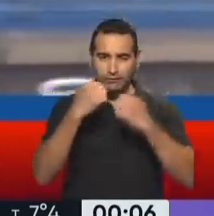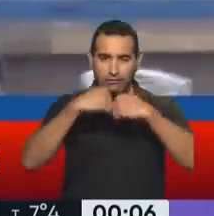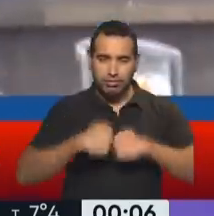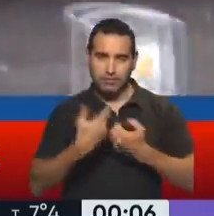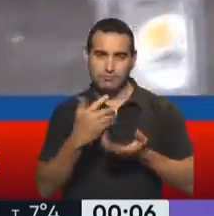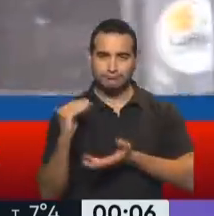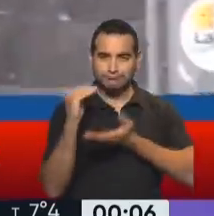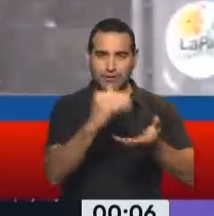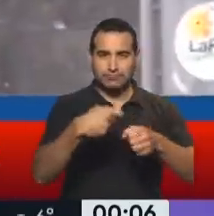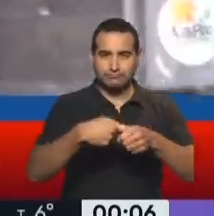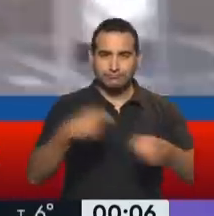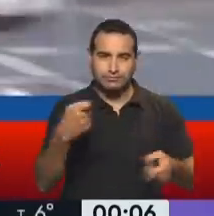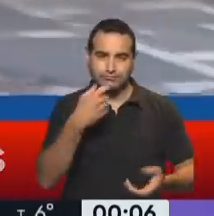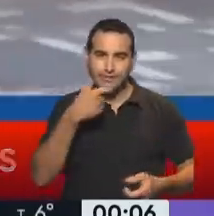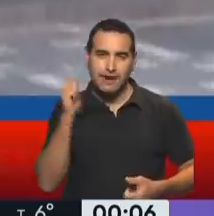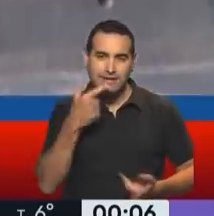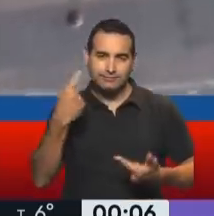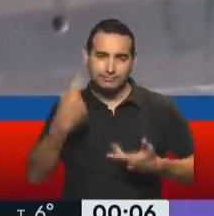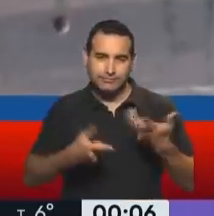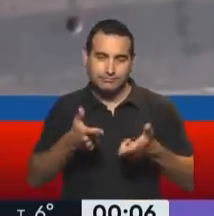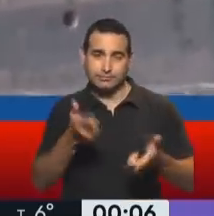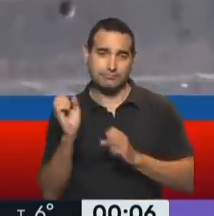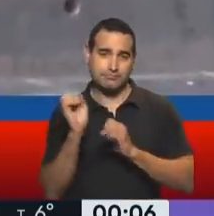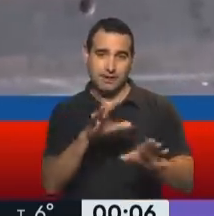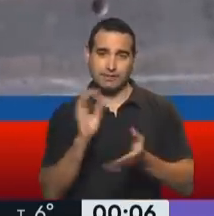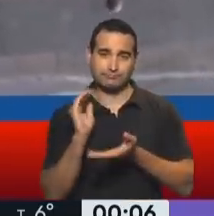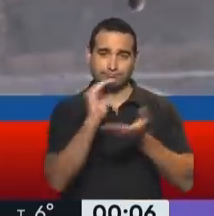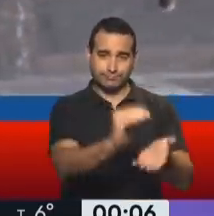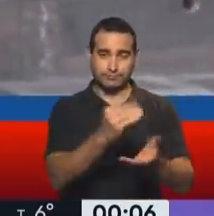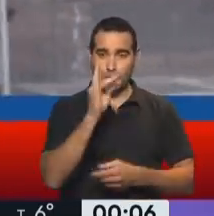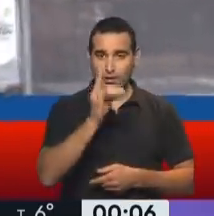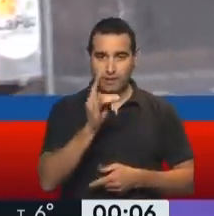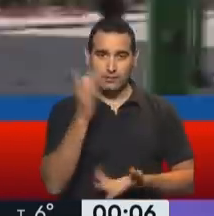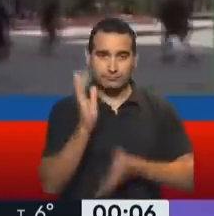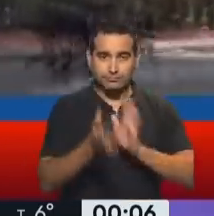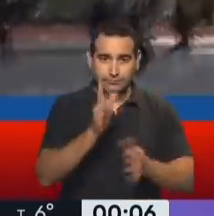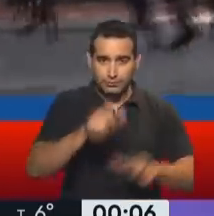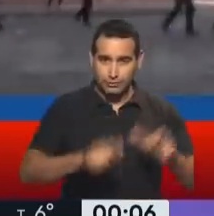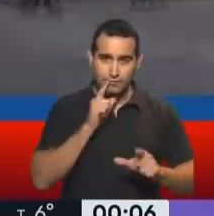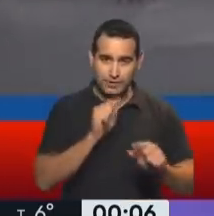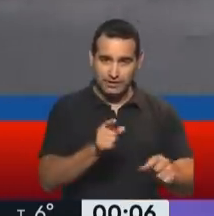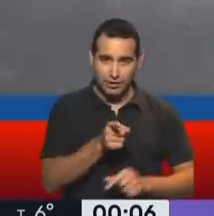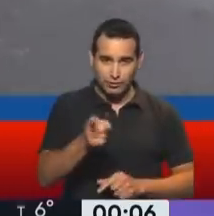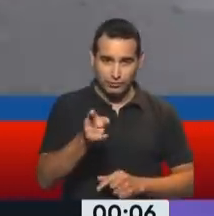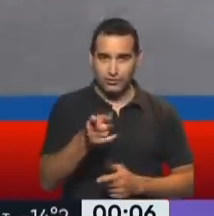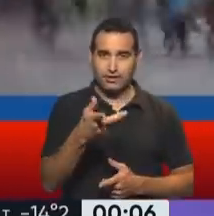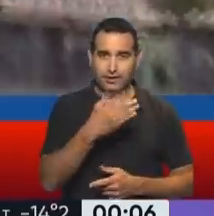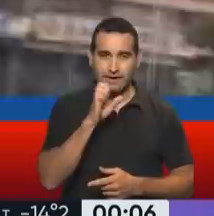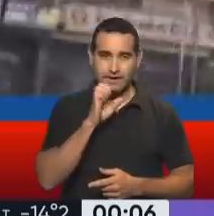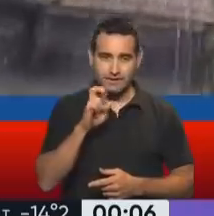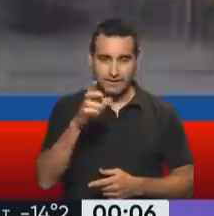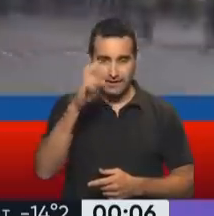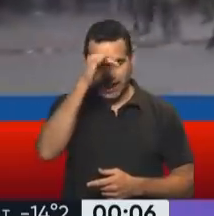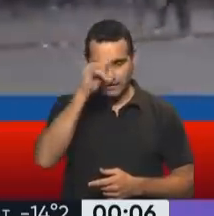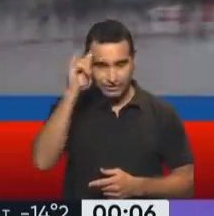régimen de Jeanine Áñez para reprimir protestas sociales ante el golpe de Estado contra Evo Morales. La información fue difundida